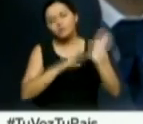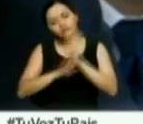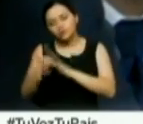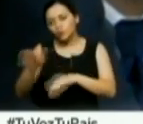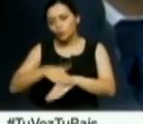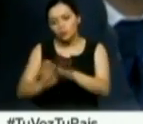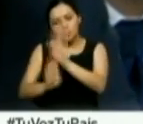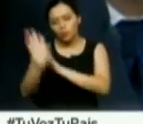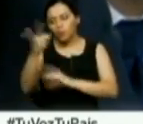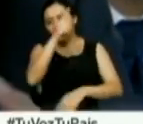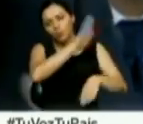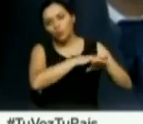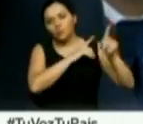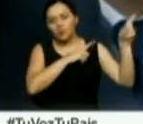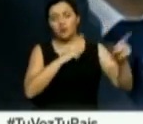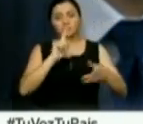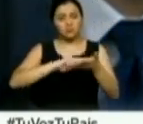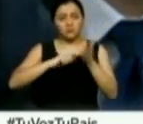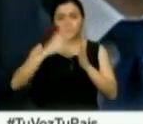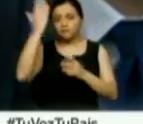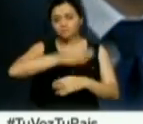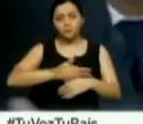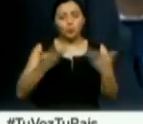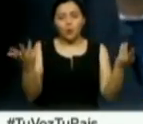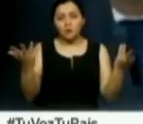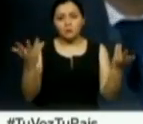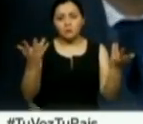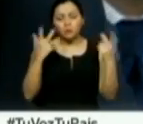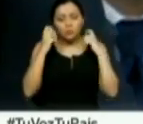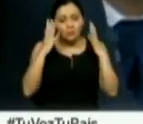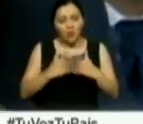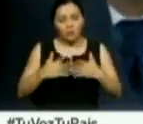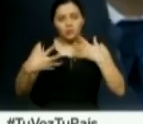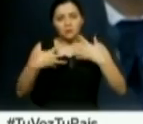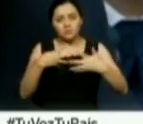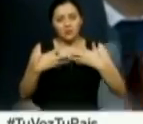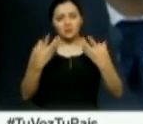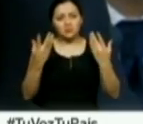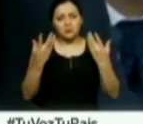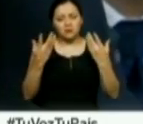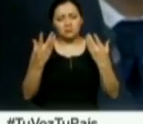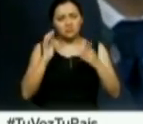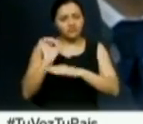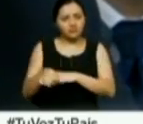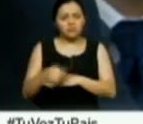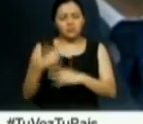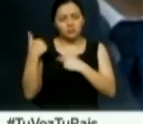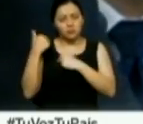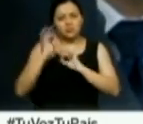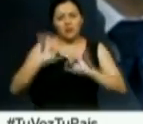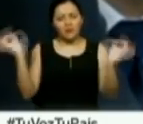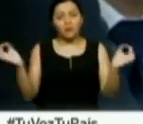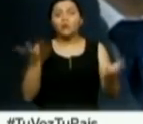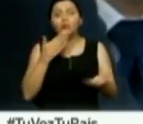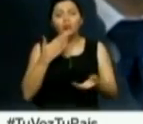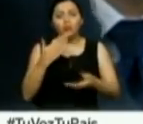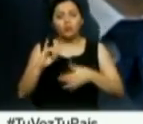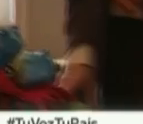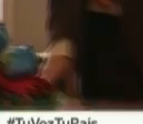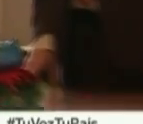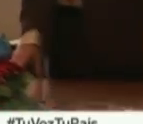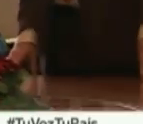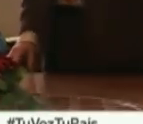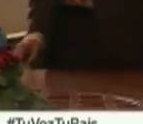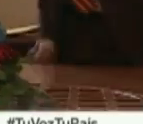del capitalismo salvaje, el capital sin rostro, sin humanidad, sin transparencia, sin patria, sin responsabilidad. ¿Cómo se justifica